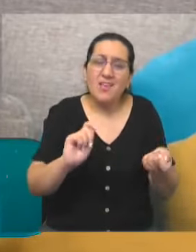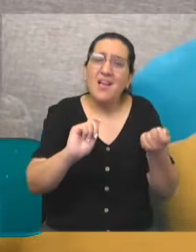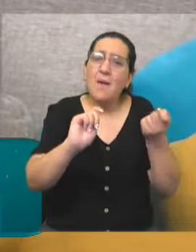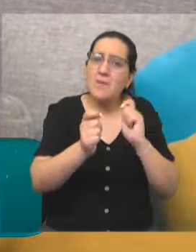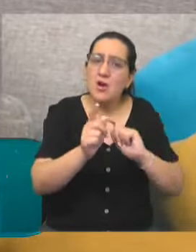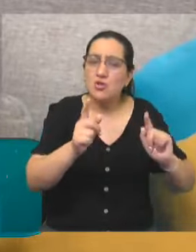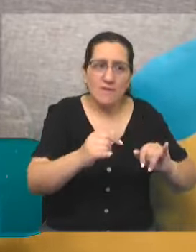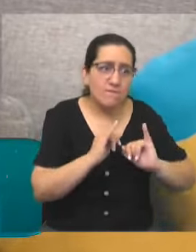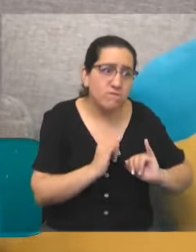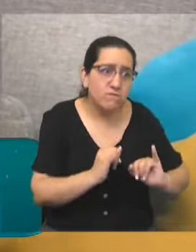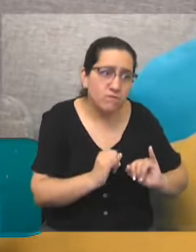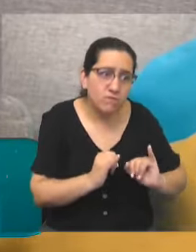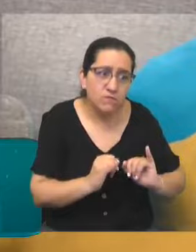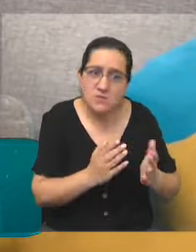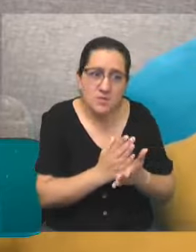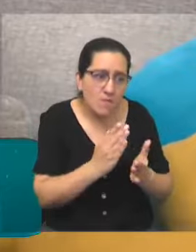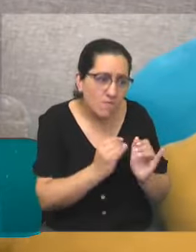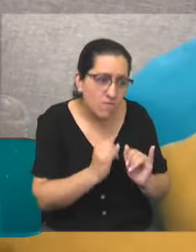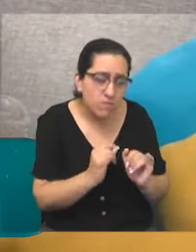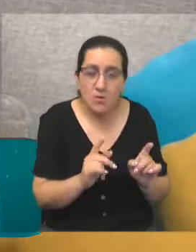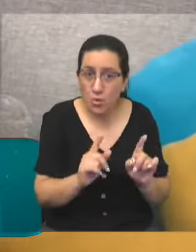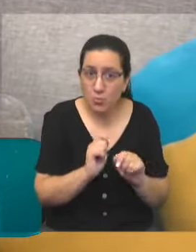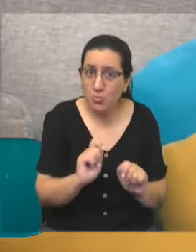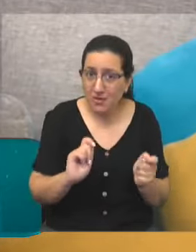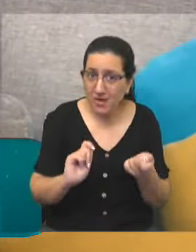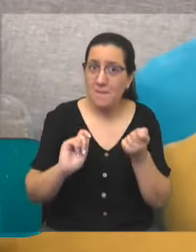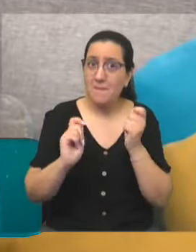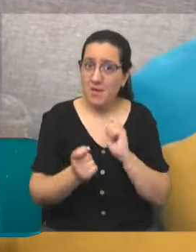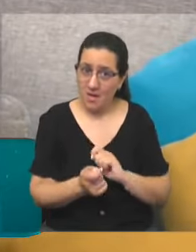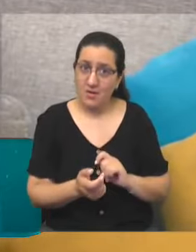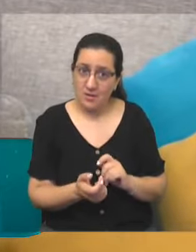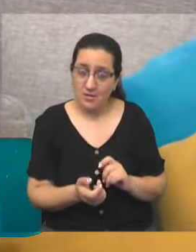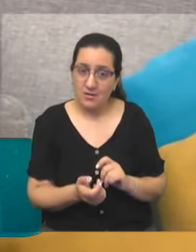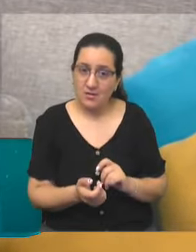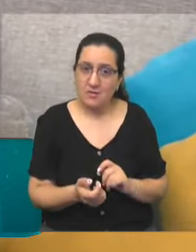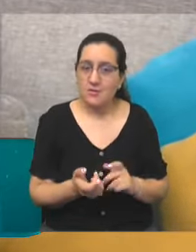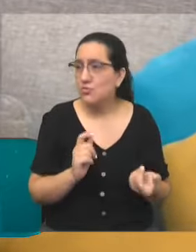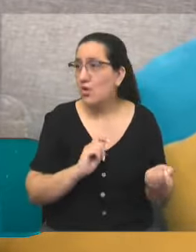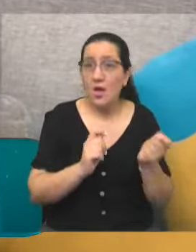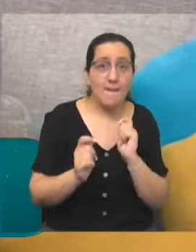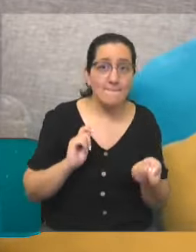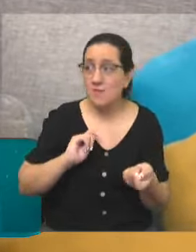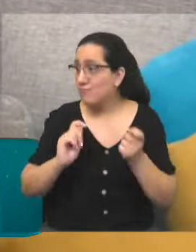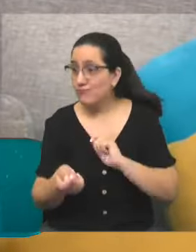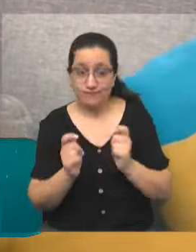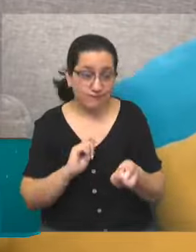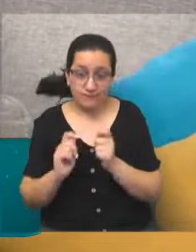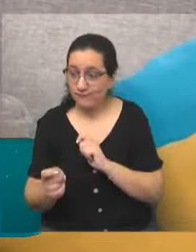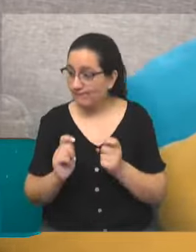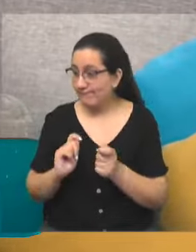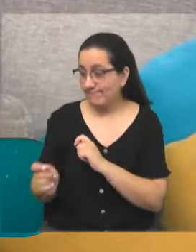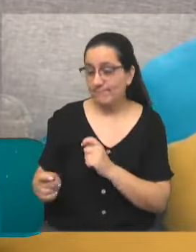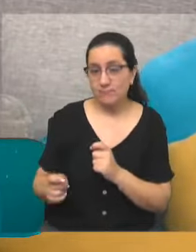dinámico. Como vos muy bien explicaste recién y lo venimos contando en estas columnas, es tan cambiante lo que vive un adolescente por su